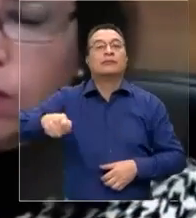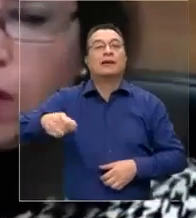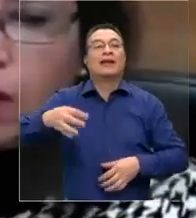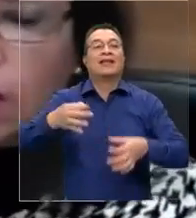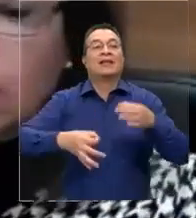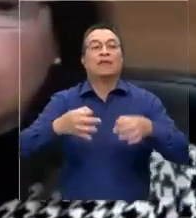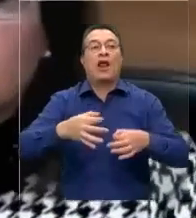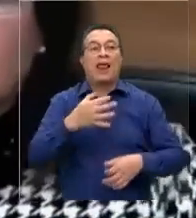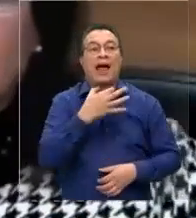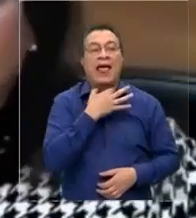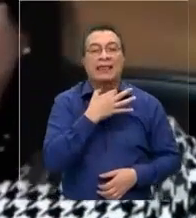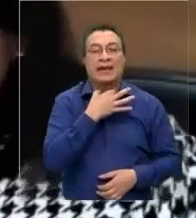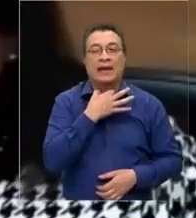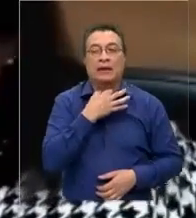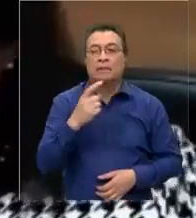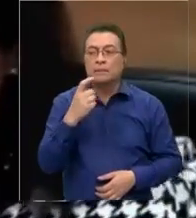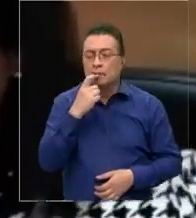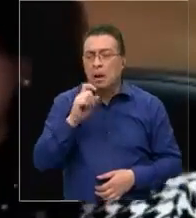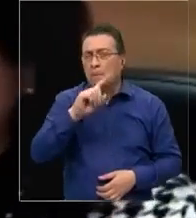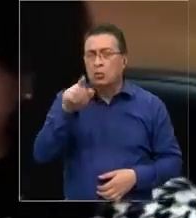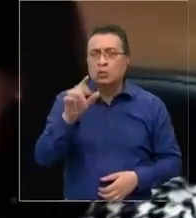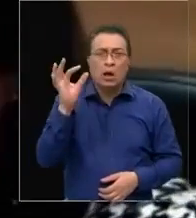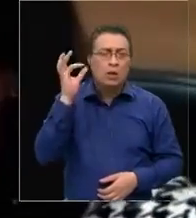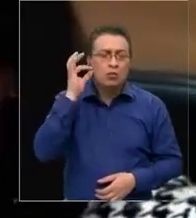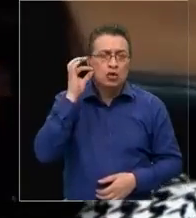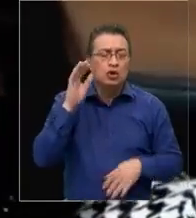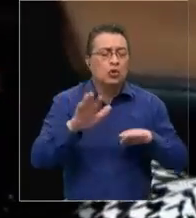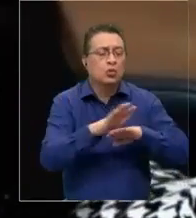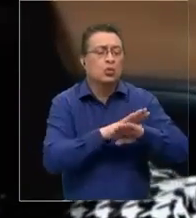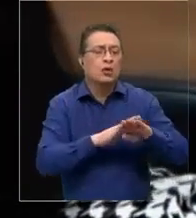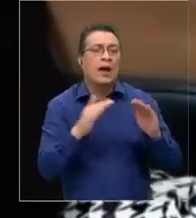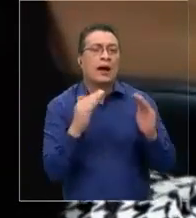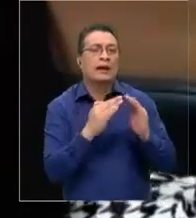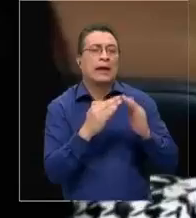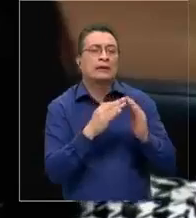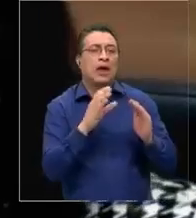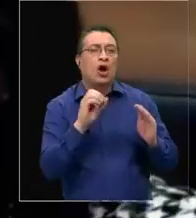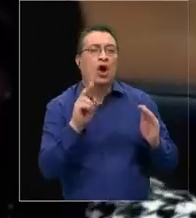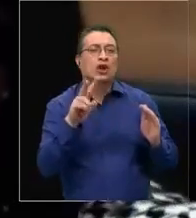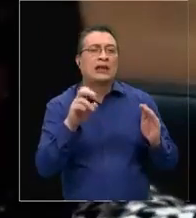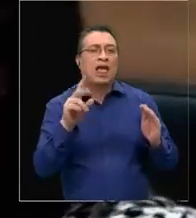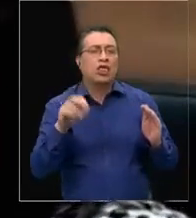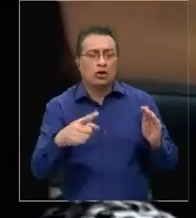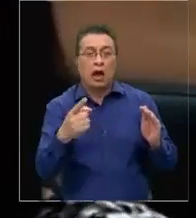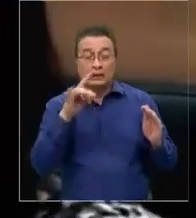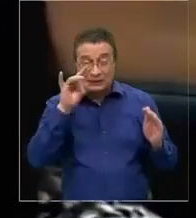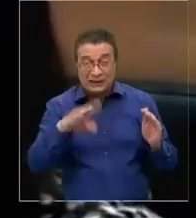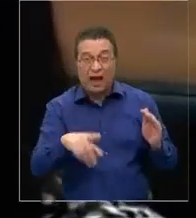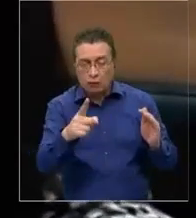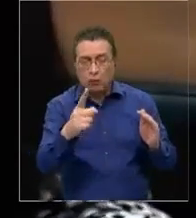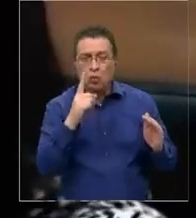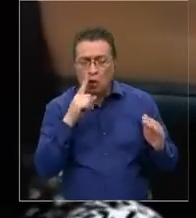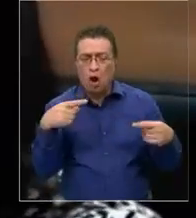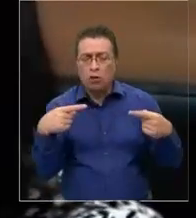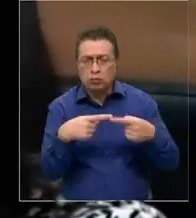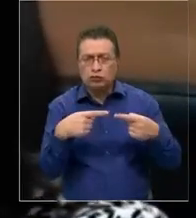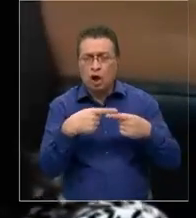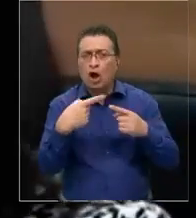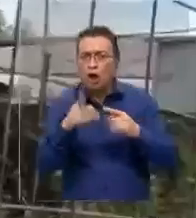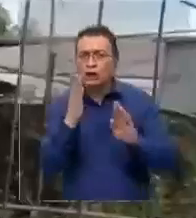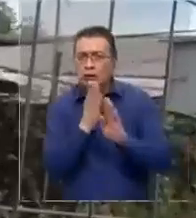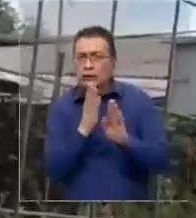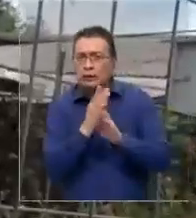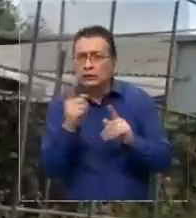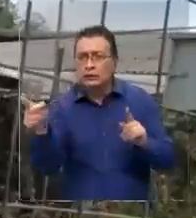Tribunal de Garantía. Le preguntamos a la mujer que cuidaba la casa de Sandón si alguna vez supo de algún conflicto por esta